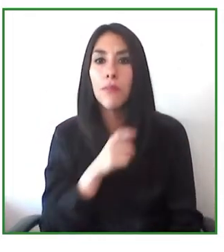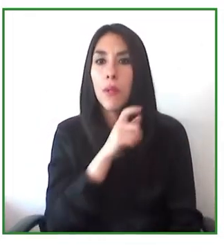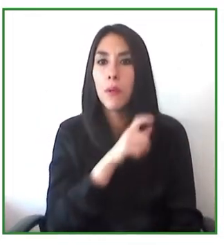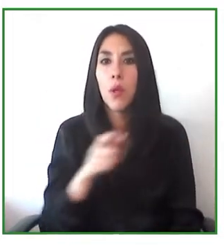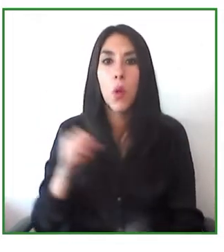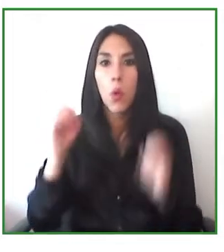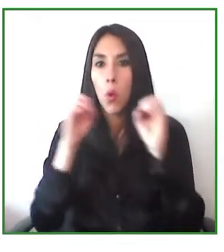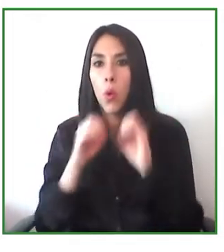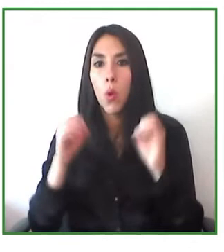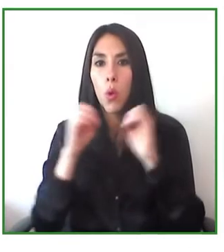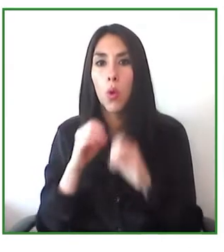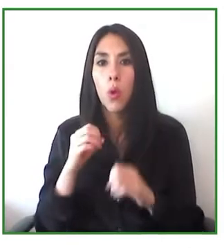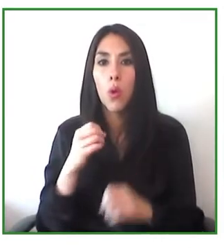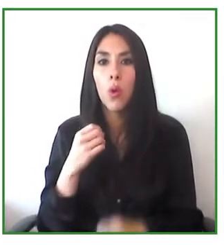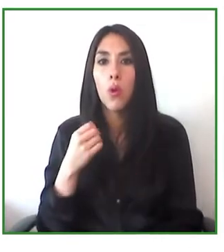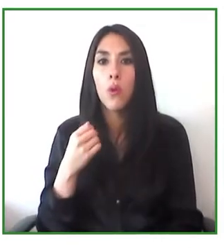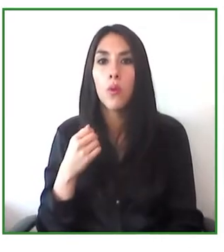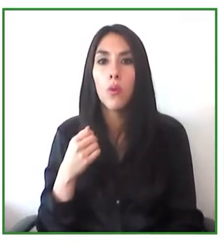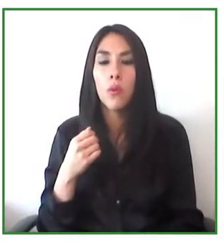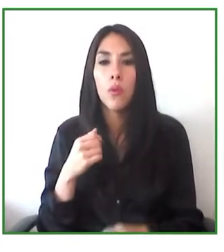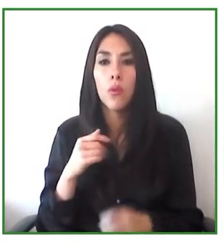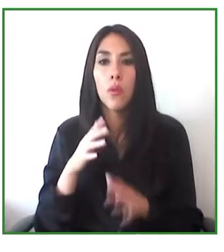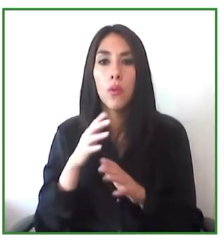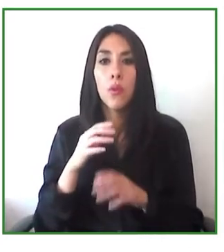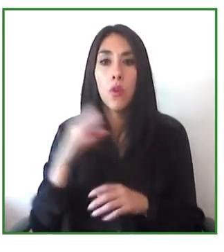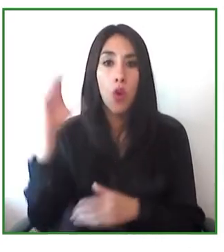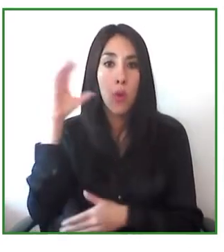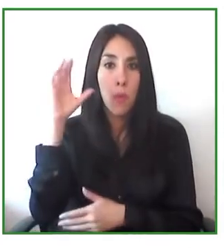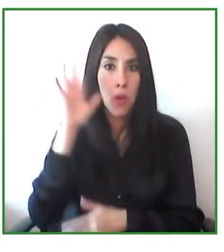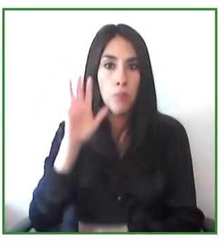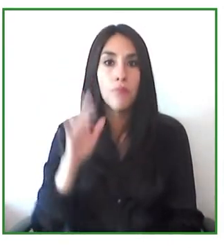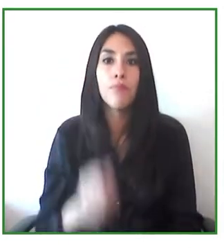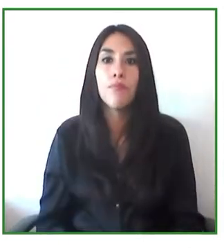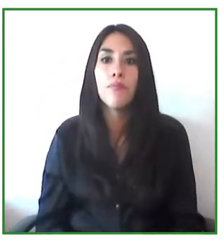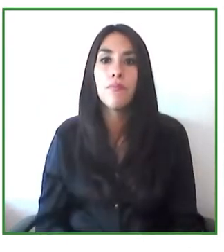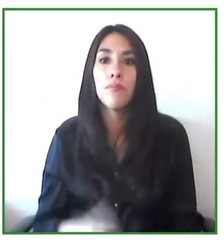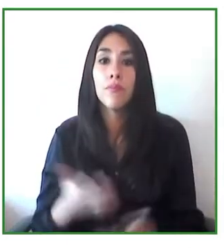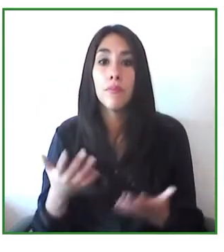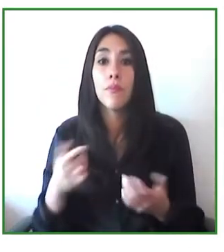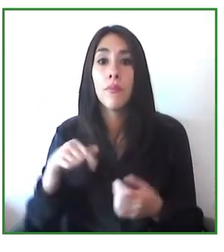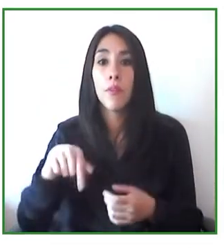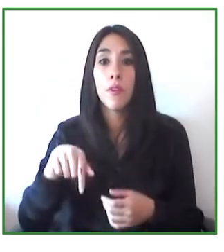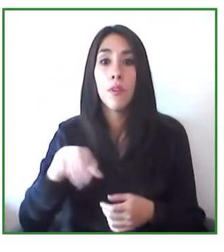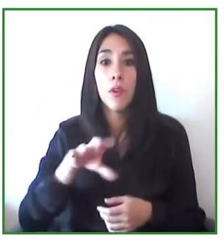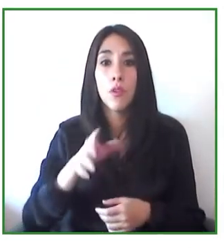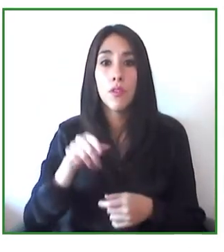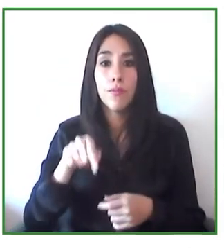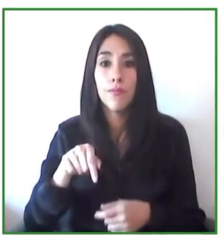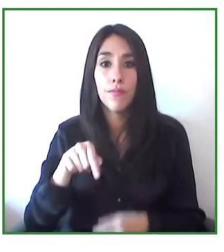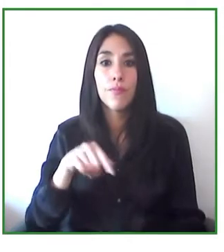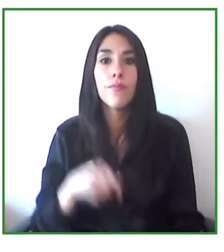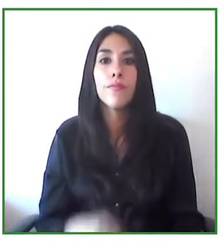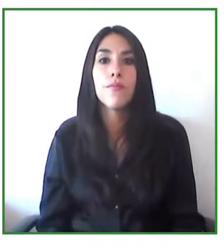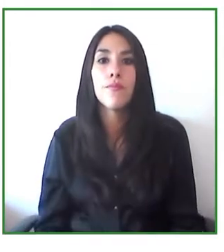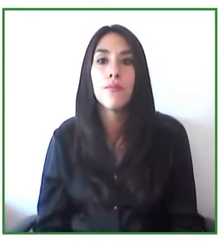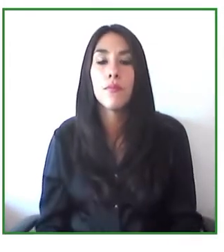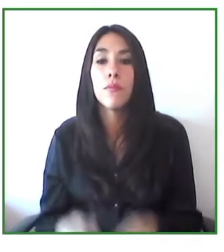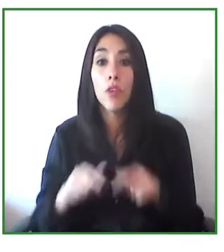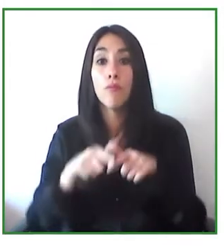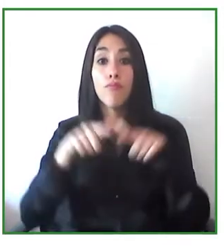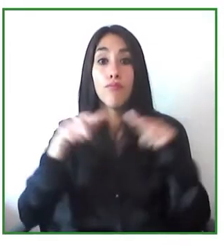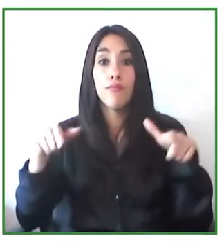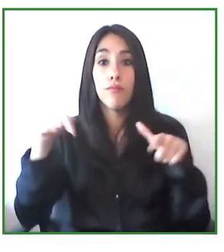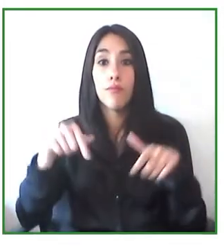Entonces, el Centro de Relevo da respuesta a esta problemática y permite que la población sorda